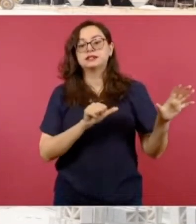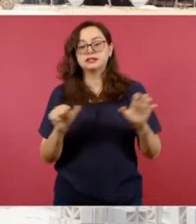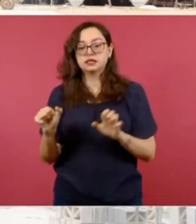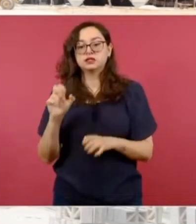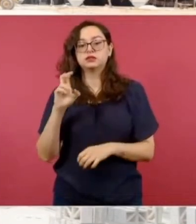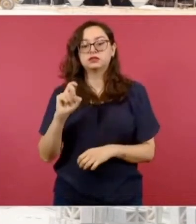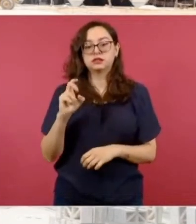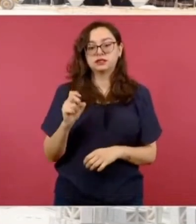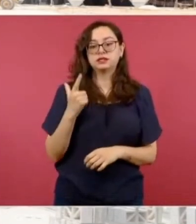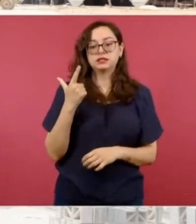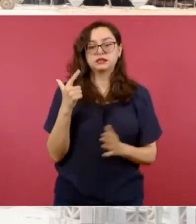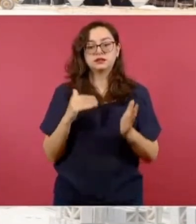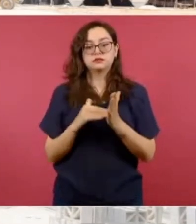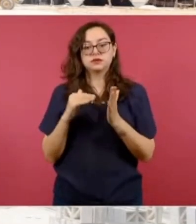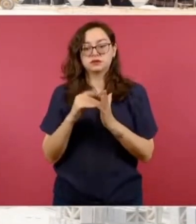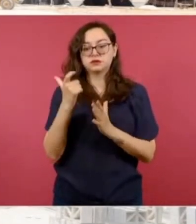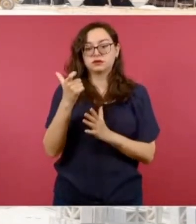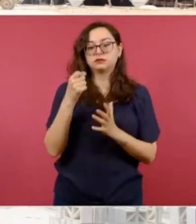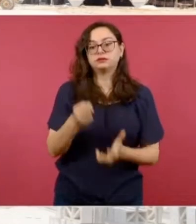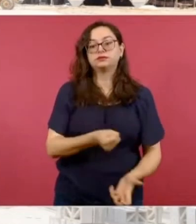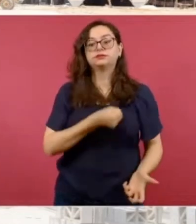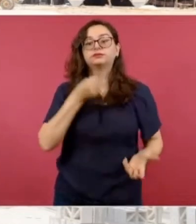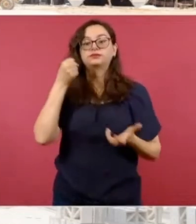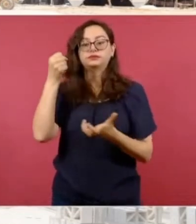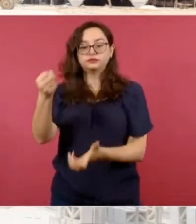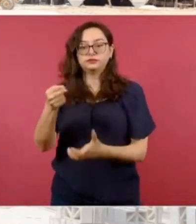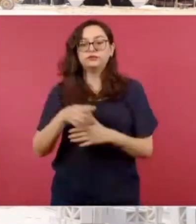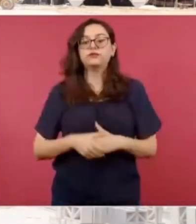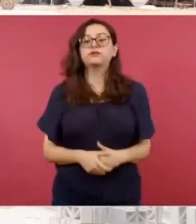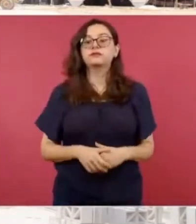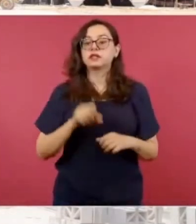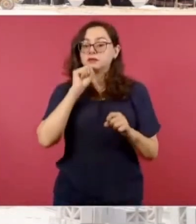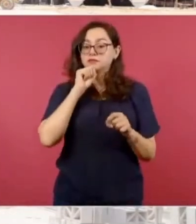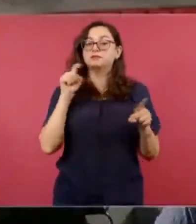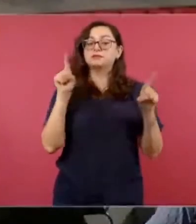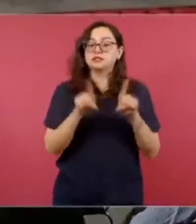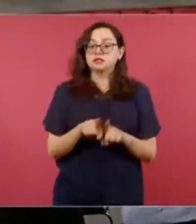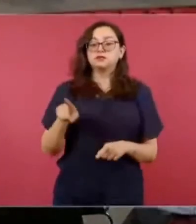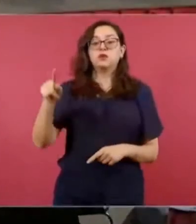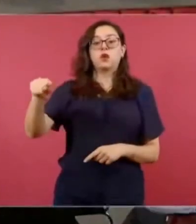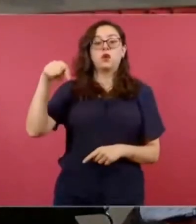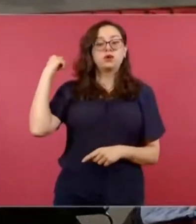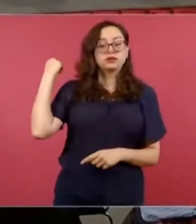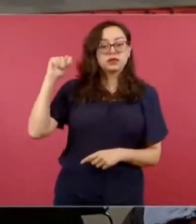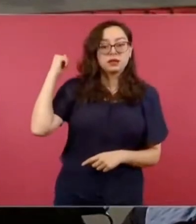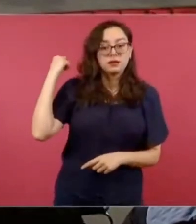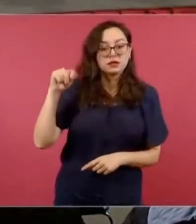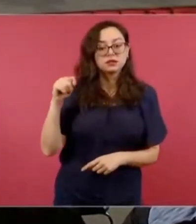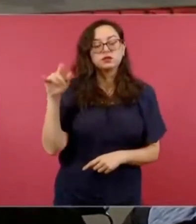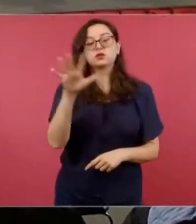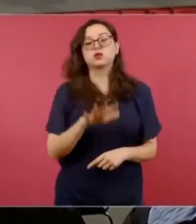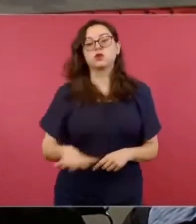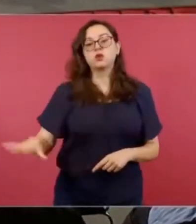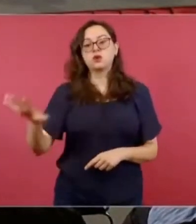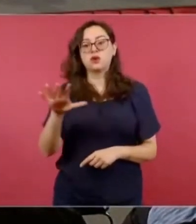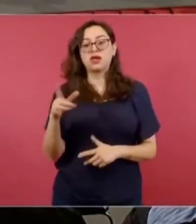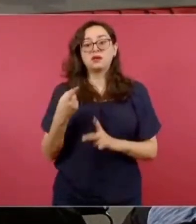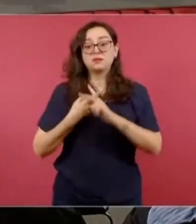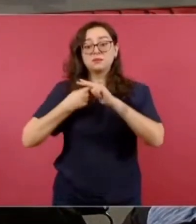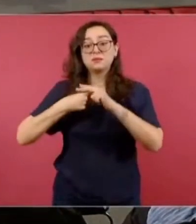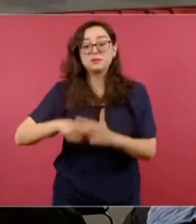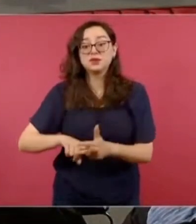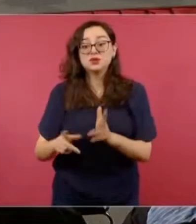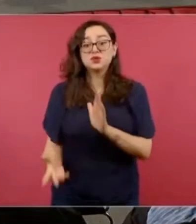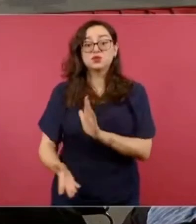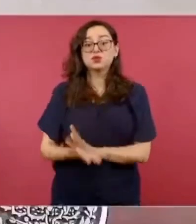637 millones de pesos. Y en Tabasco también, en el Hospital de Cárdenas, que se había iniciado desde 2013, se